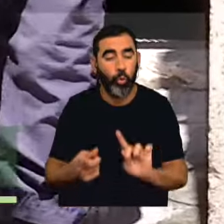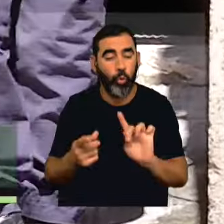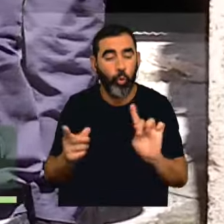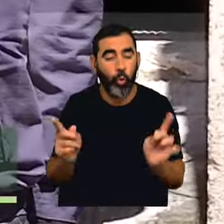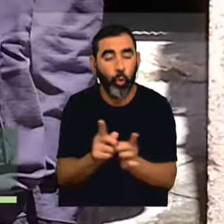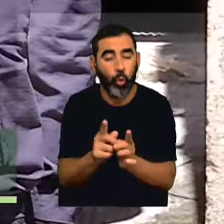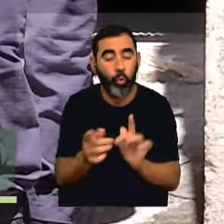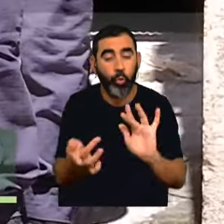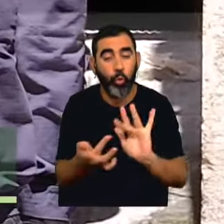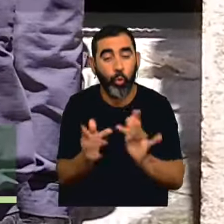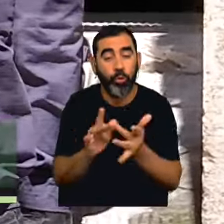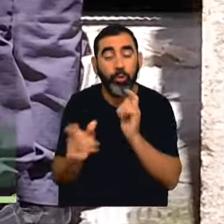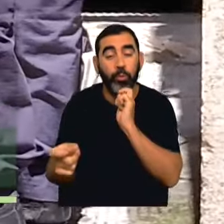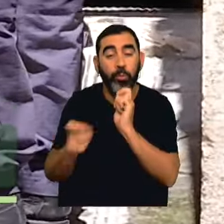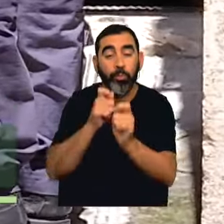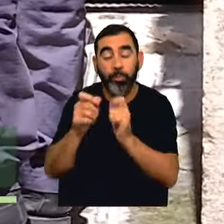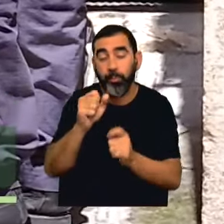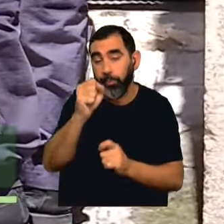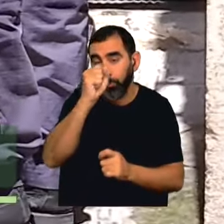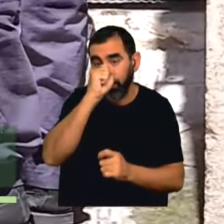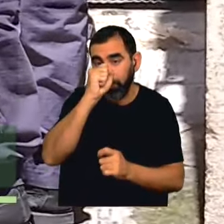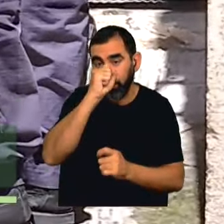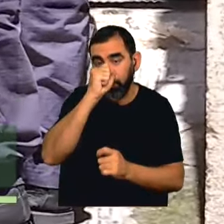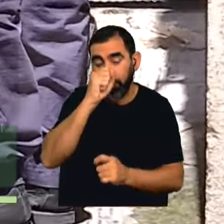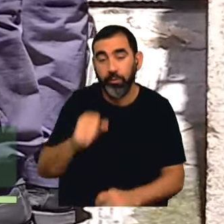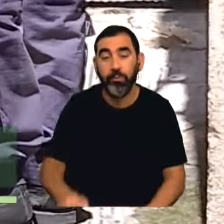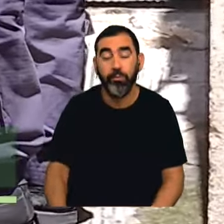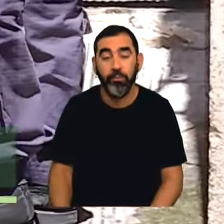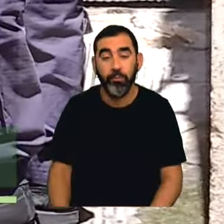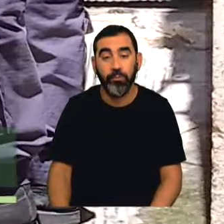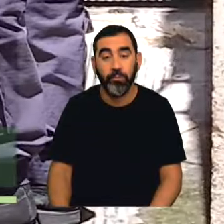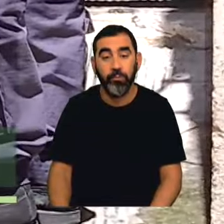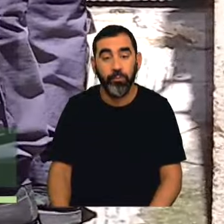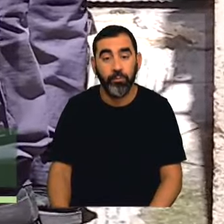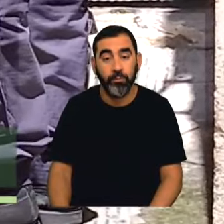con el periodista de Florida Emilio Martínez